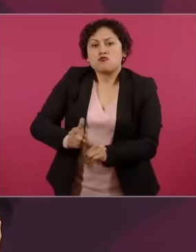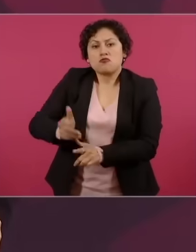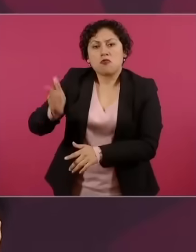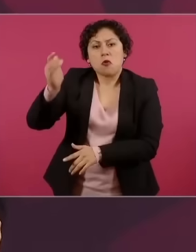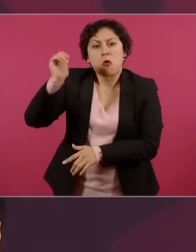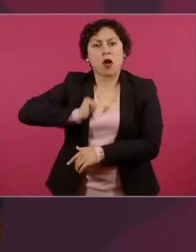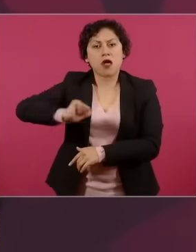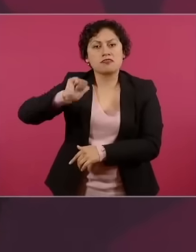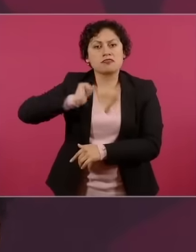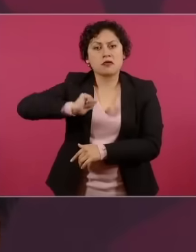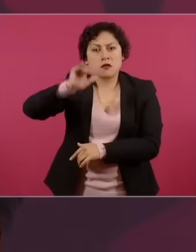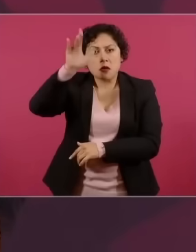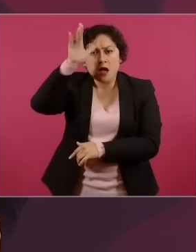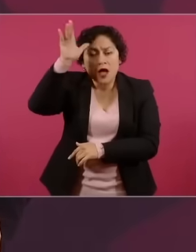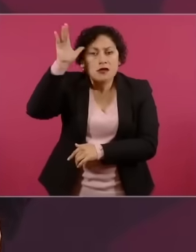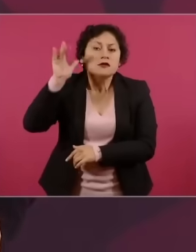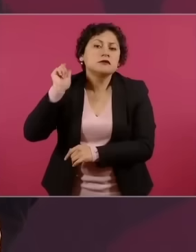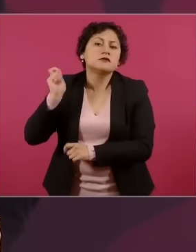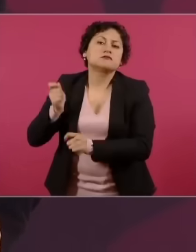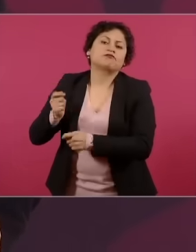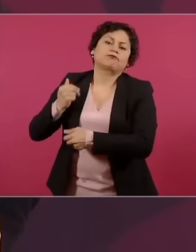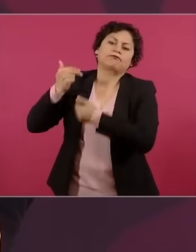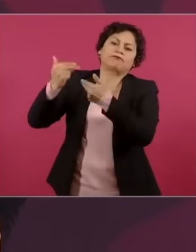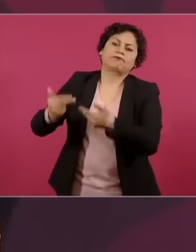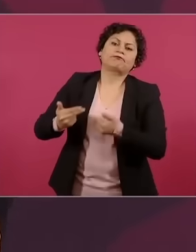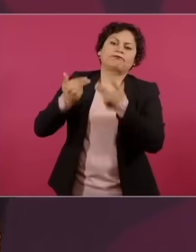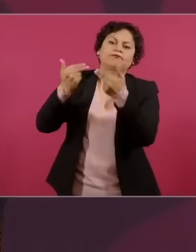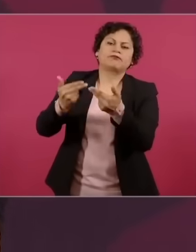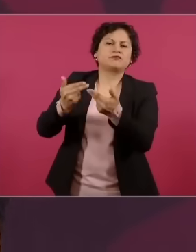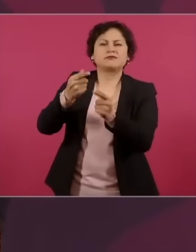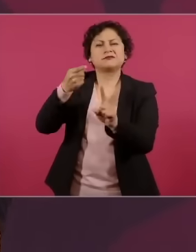prehispánicas, que tienen que ver con la ayuda mutua,